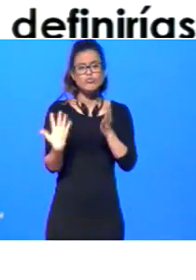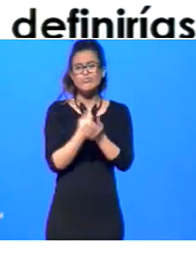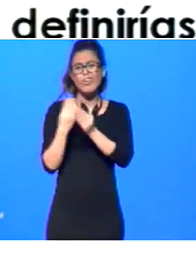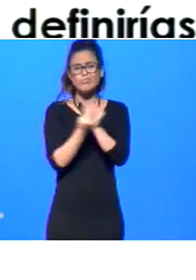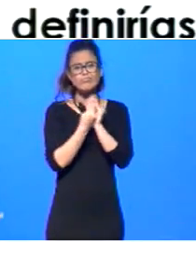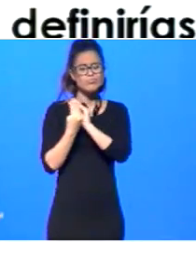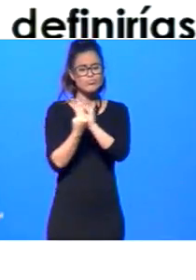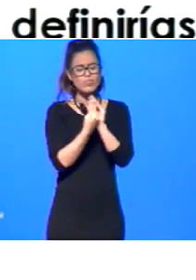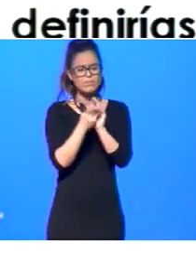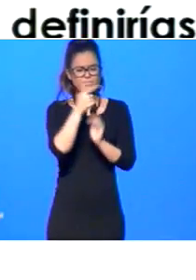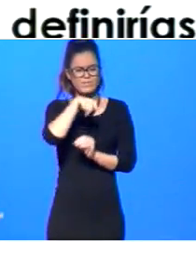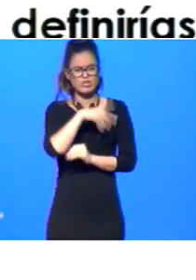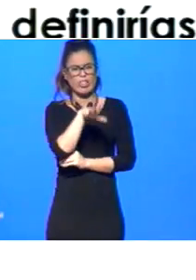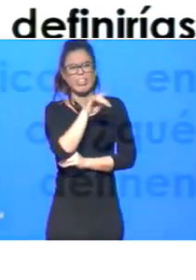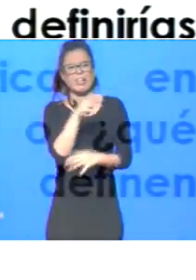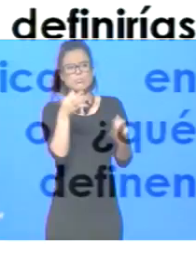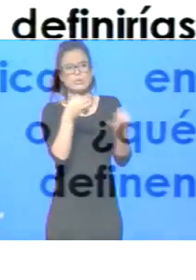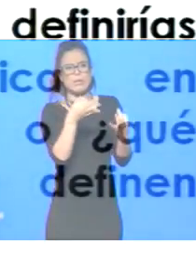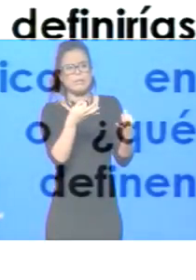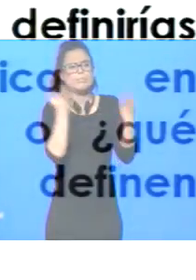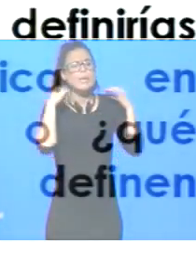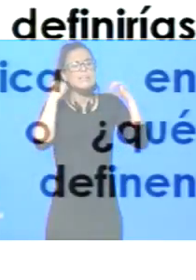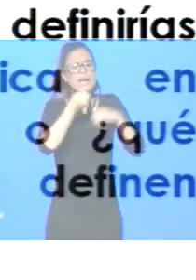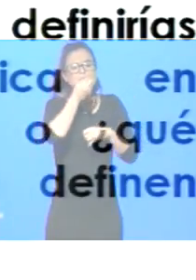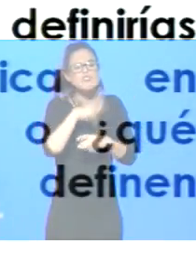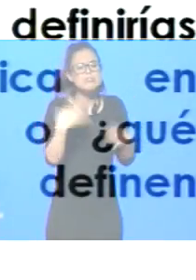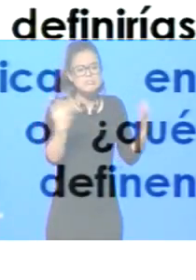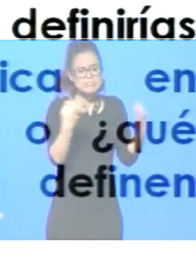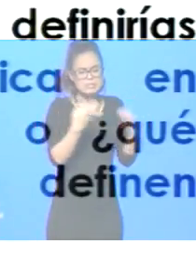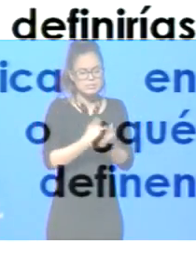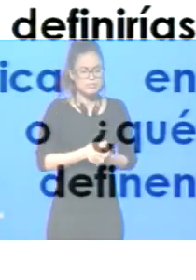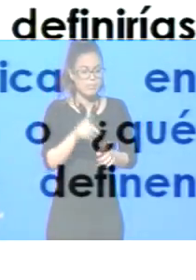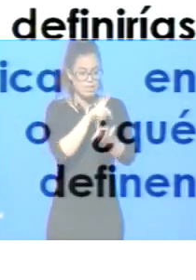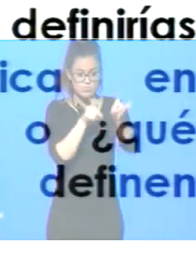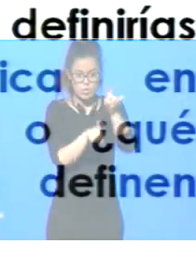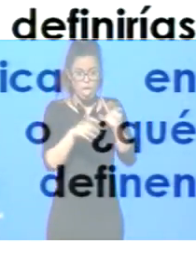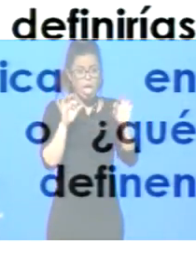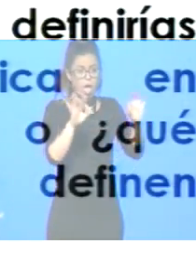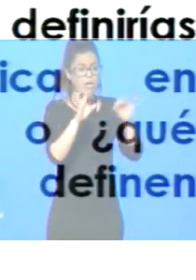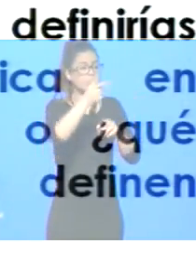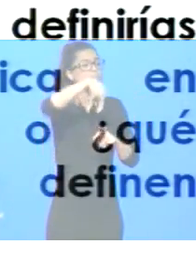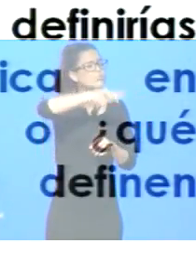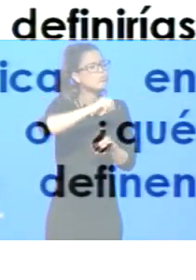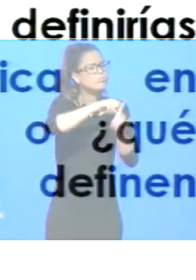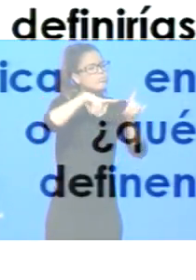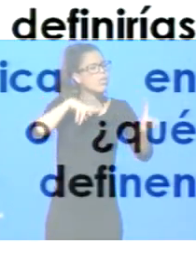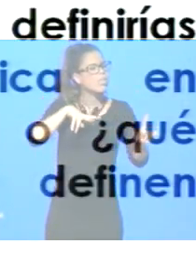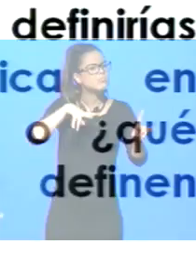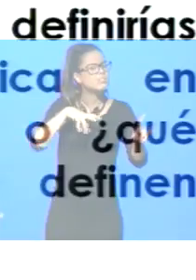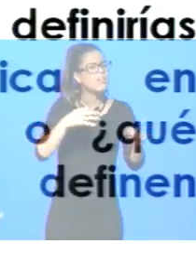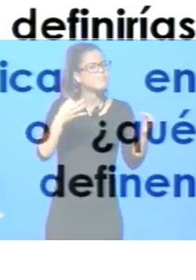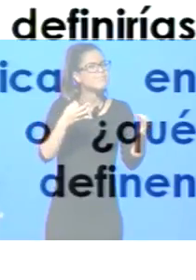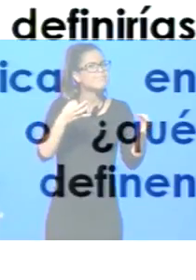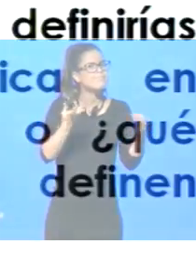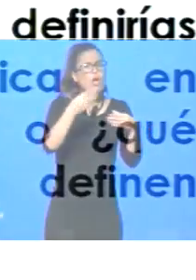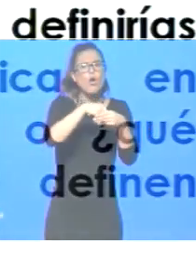edo nola ulertzen dugun, zer den praktika on bat. Y esa es la pregunta. Desde vuestro punto de vista, ¿qué elementos tiene que tener una buena